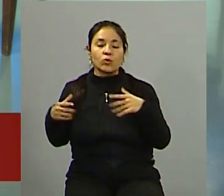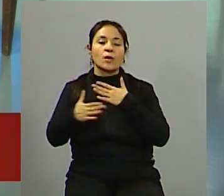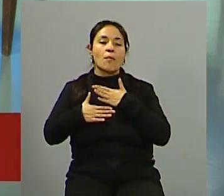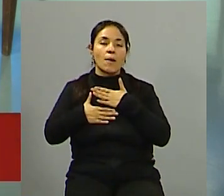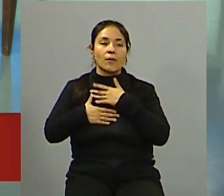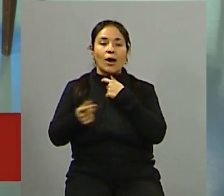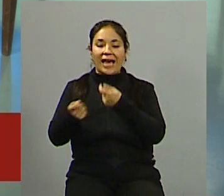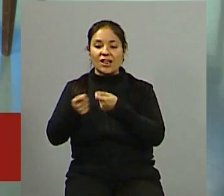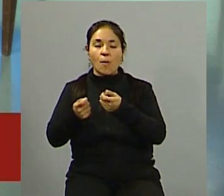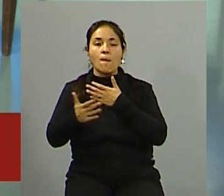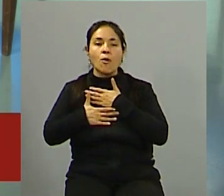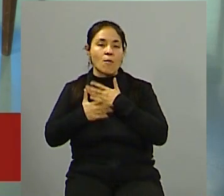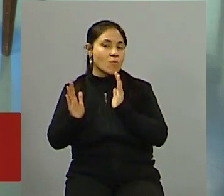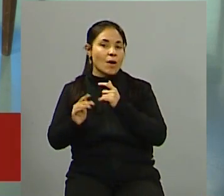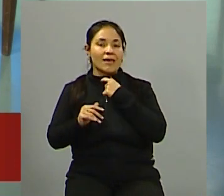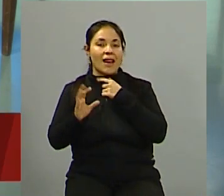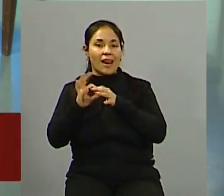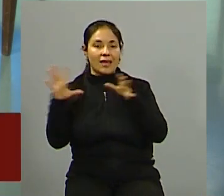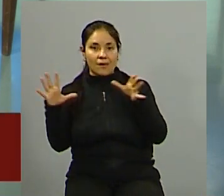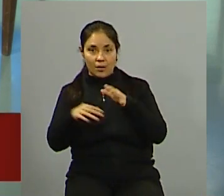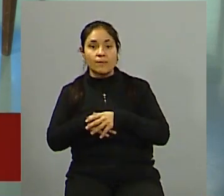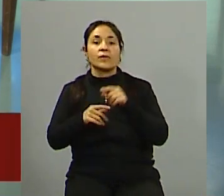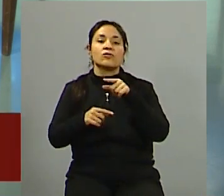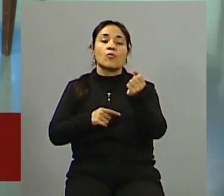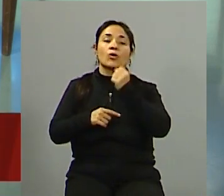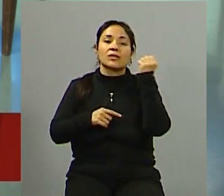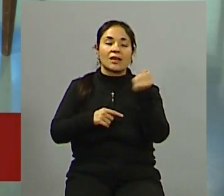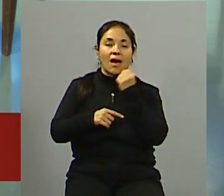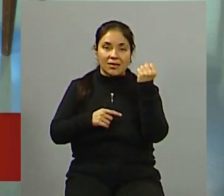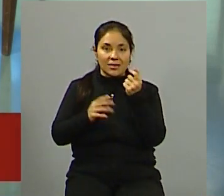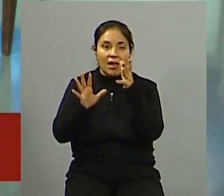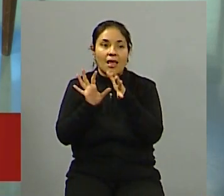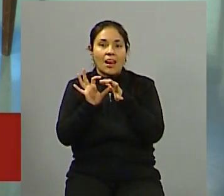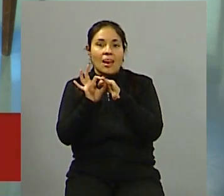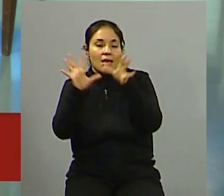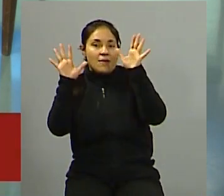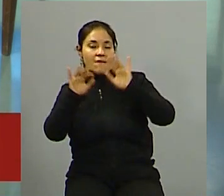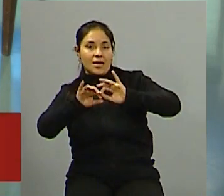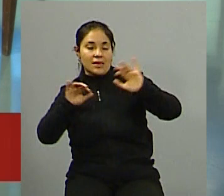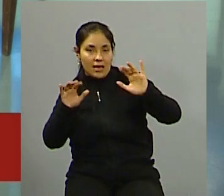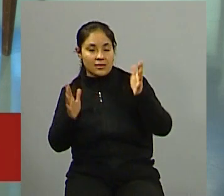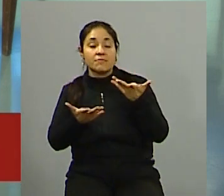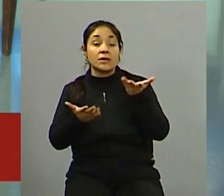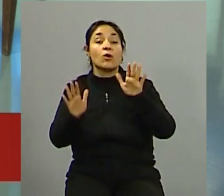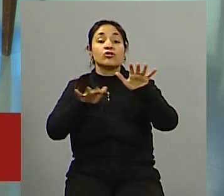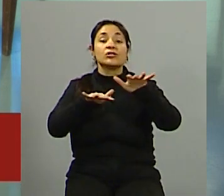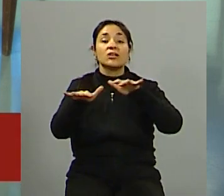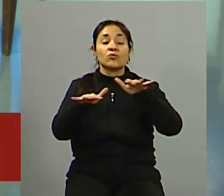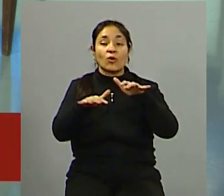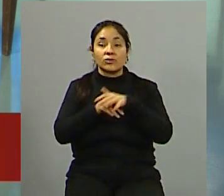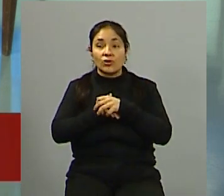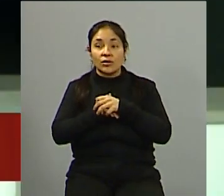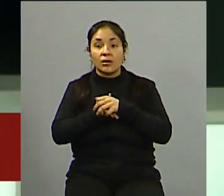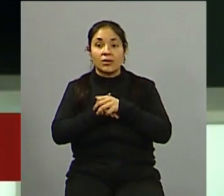después entra el segundo punto, y acá esto es muy interesante, el tema de la amnistía. Que es, ¿qué va a pasar con la situación de Carles